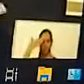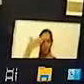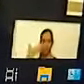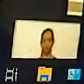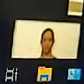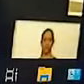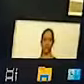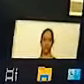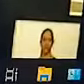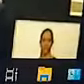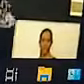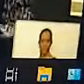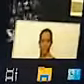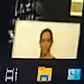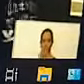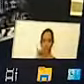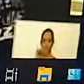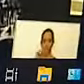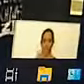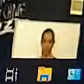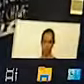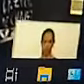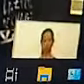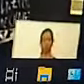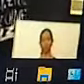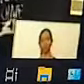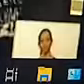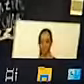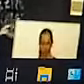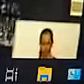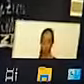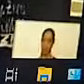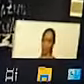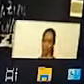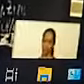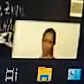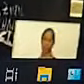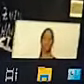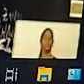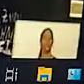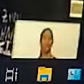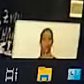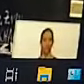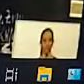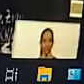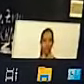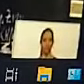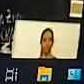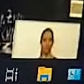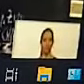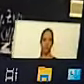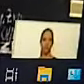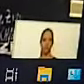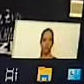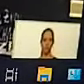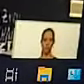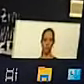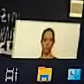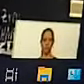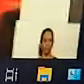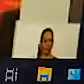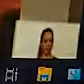Díaz Ontivero también. Muchas gracias por la invitación. Así que tenemos más noticias, señor director. Vamos a ponerlas ahí, por